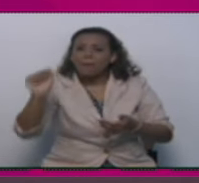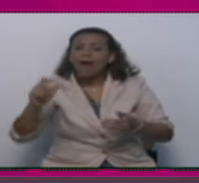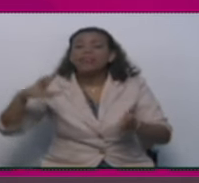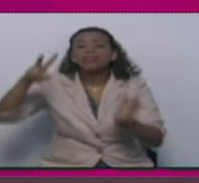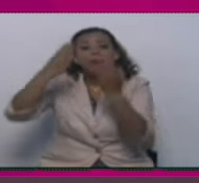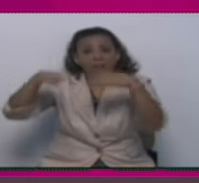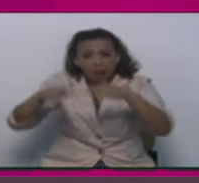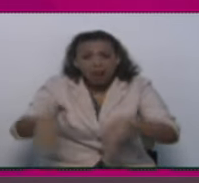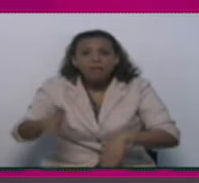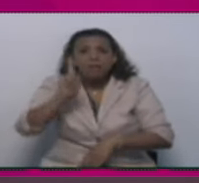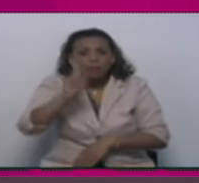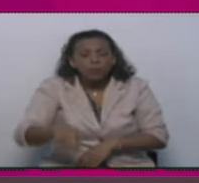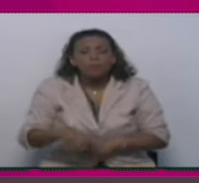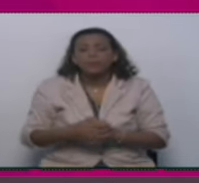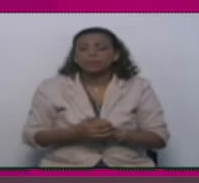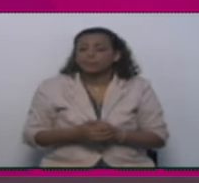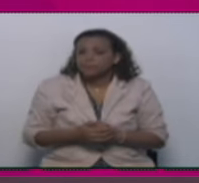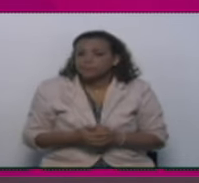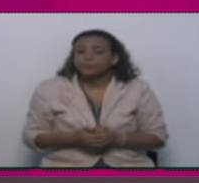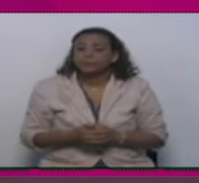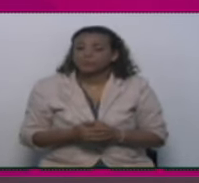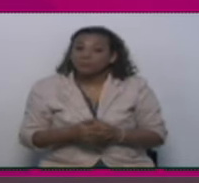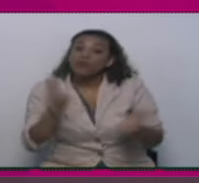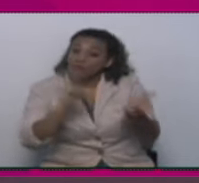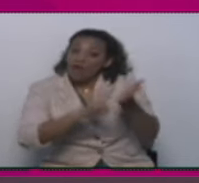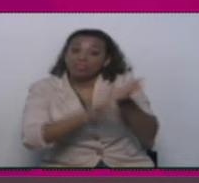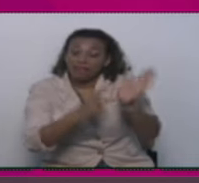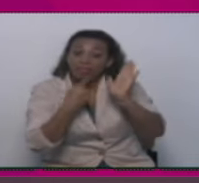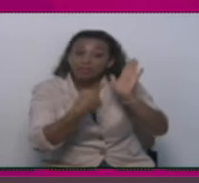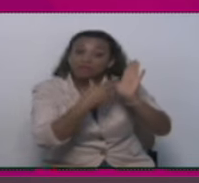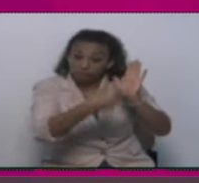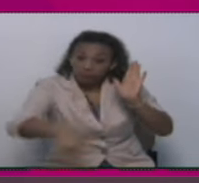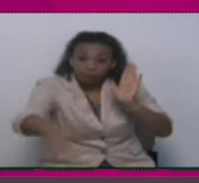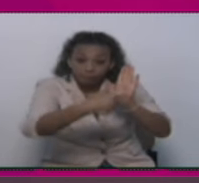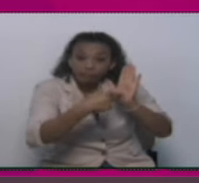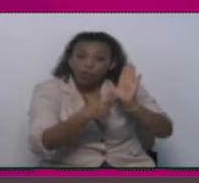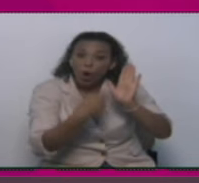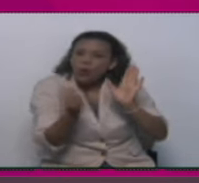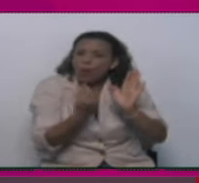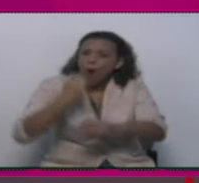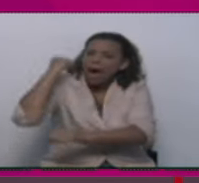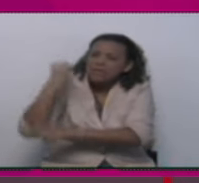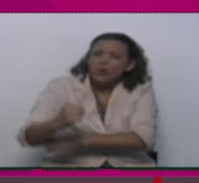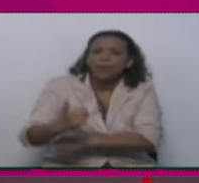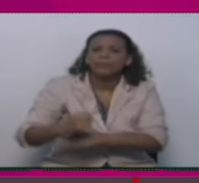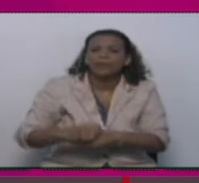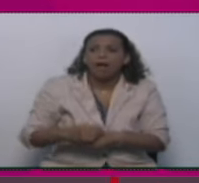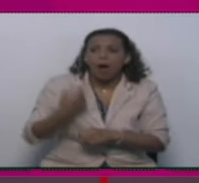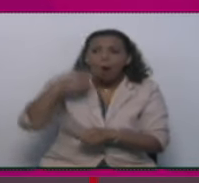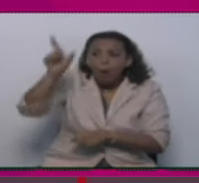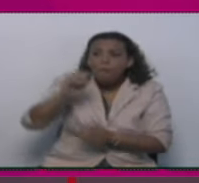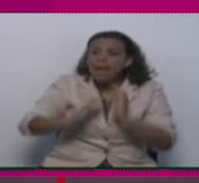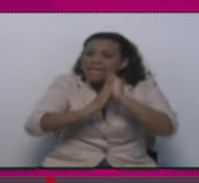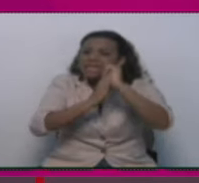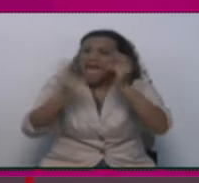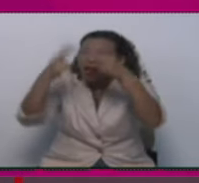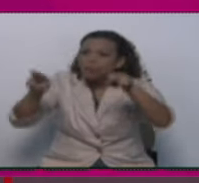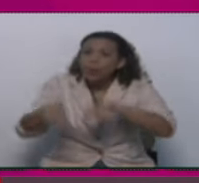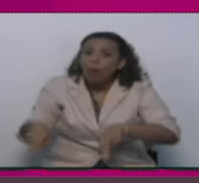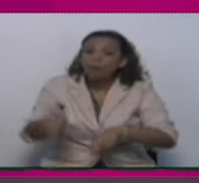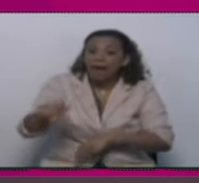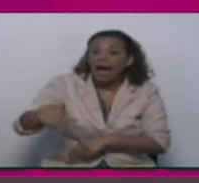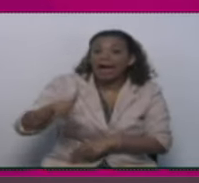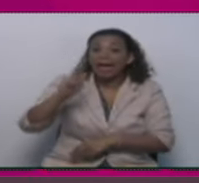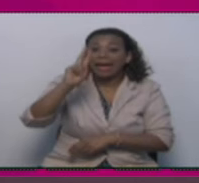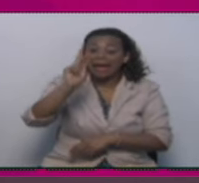también. Son verdades que deben saberse. ¿Y cómo asesinaron a Haniyeh? En Teherán,